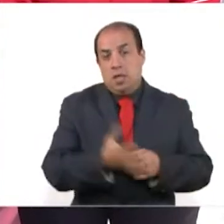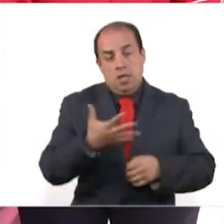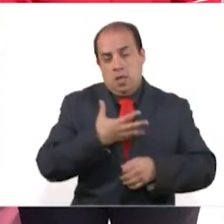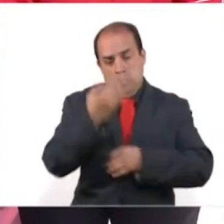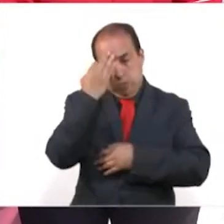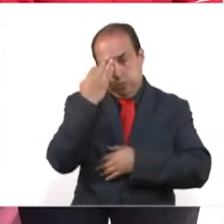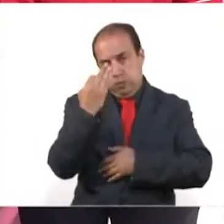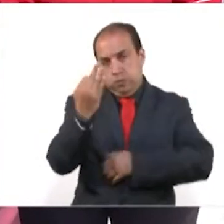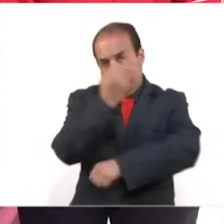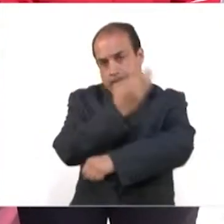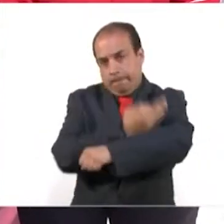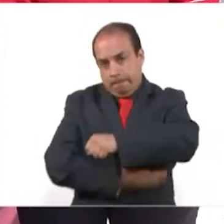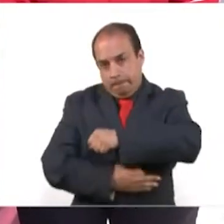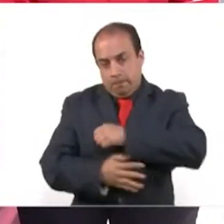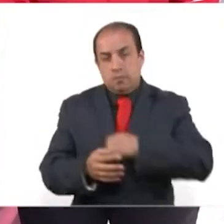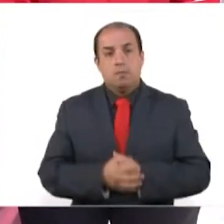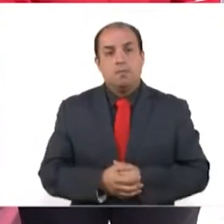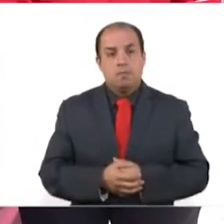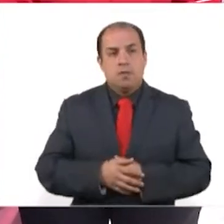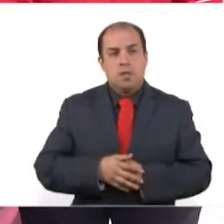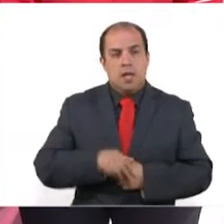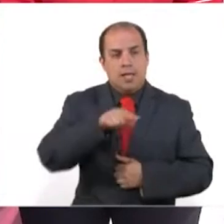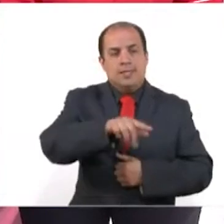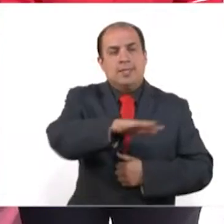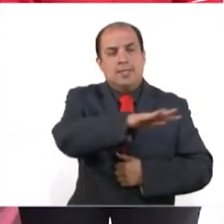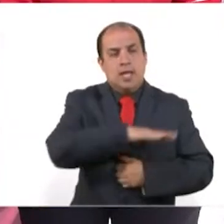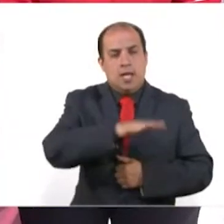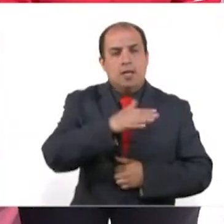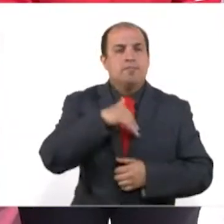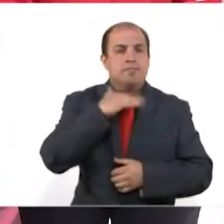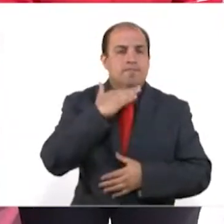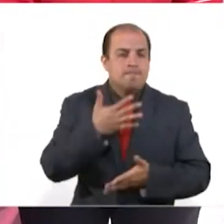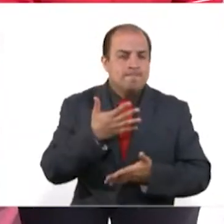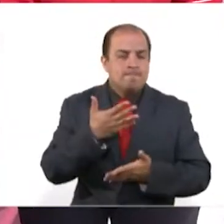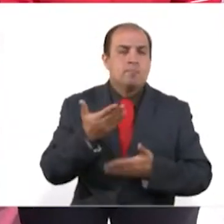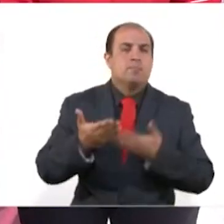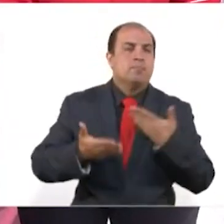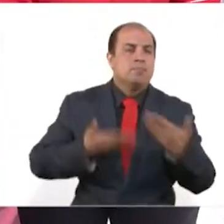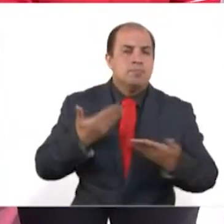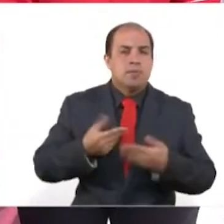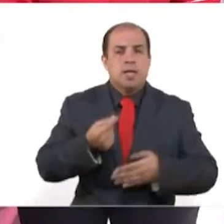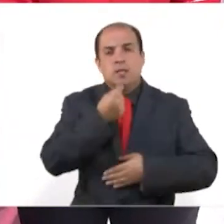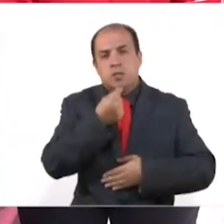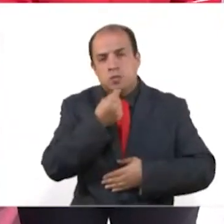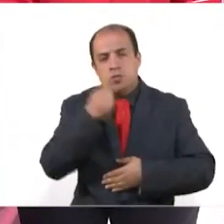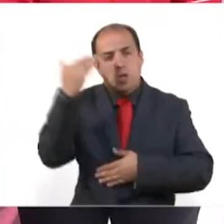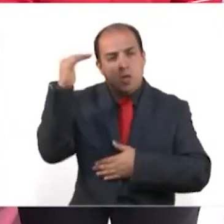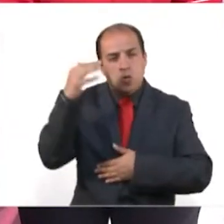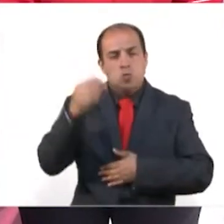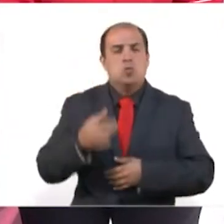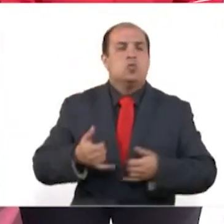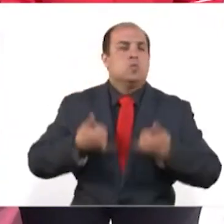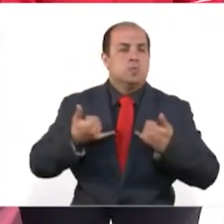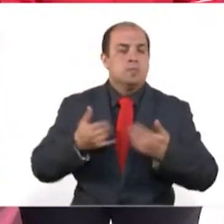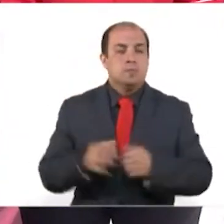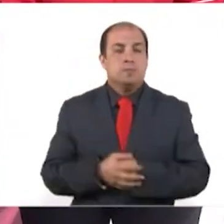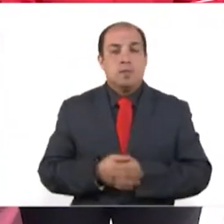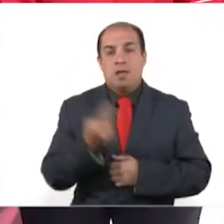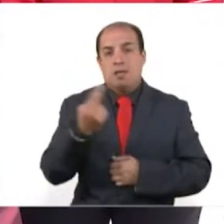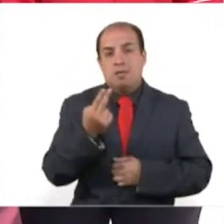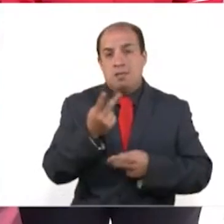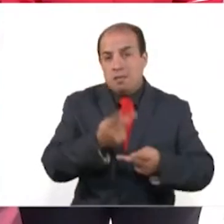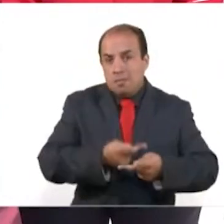tarde, pues son espacios de esparcimiento de adultos mayores, de niños, de jóvenes, y hay que ser muy tolerante frente a